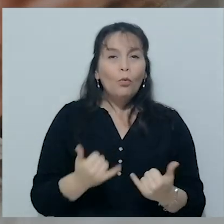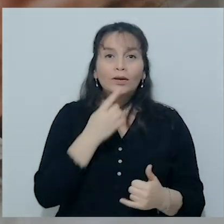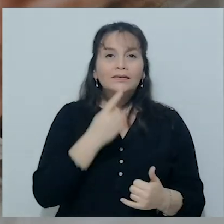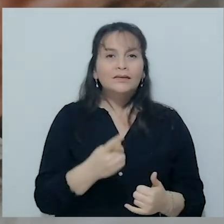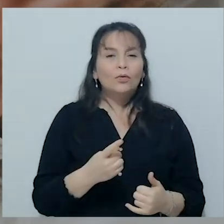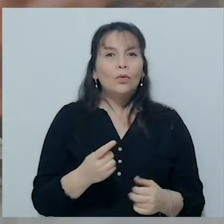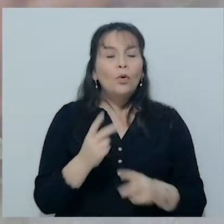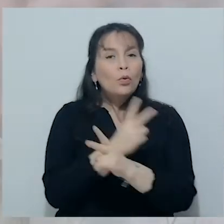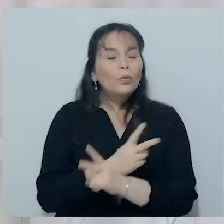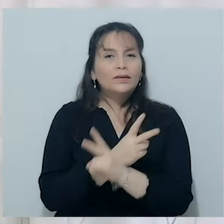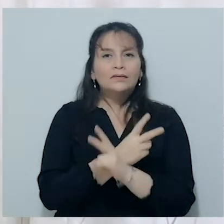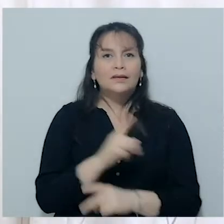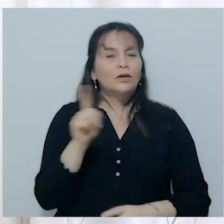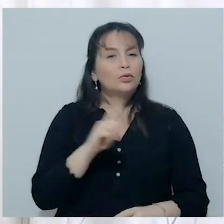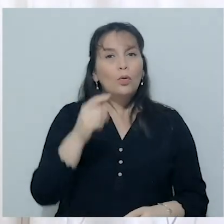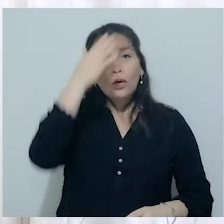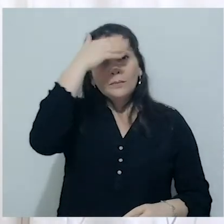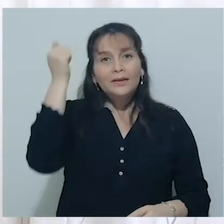para siempre. Hoy les digo,